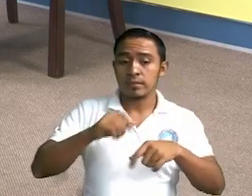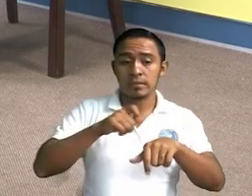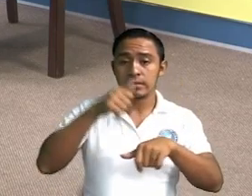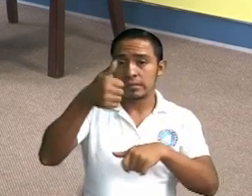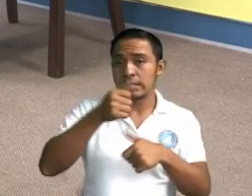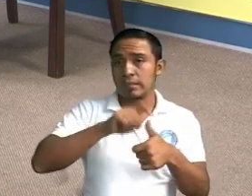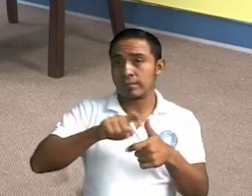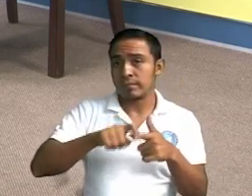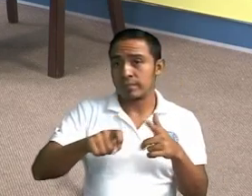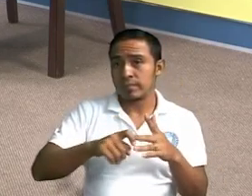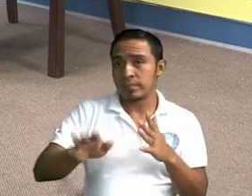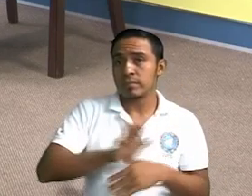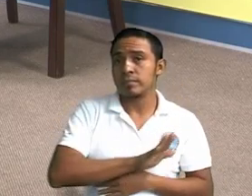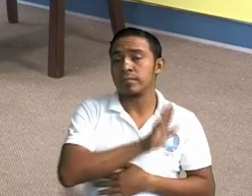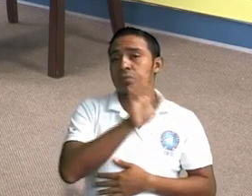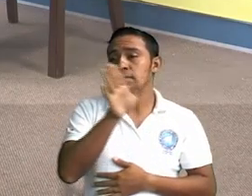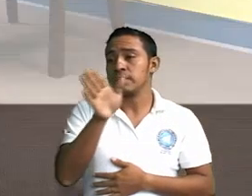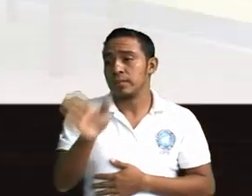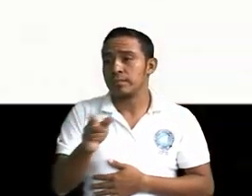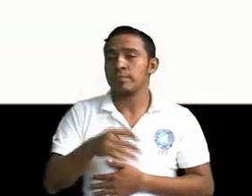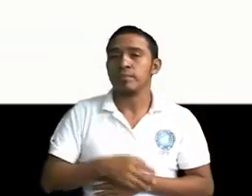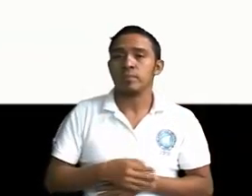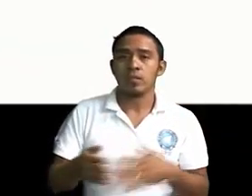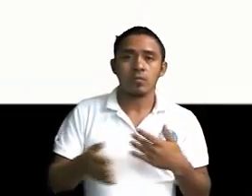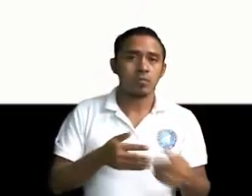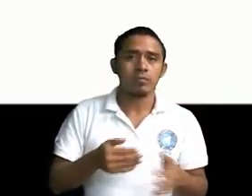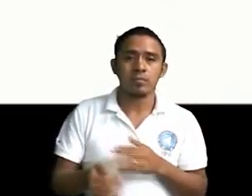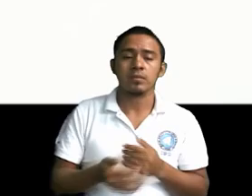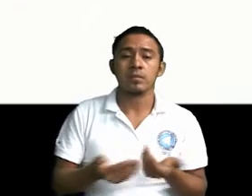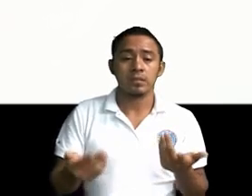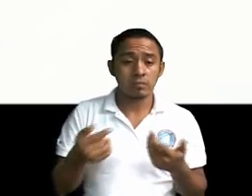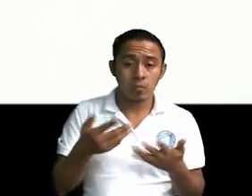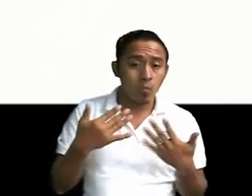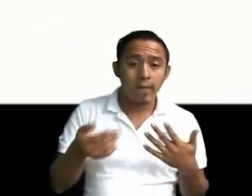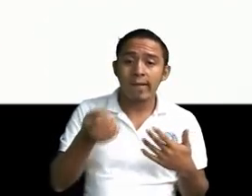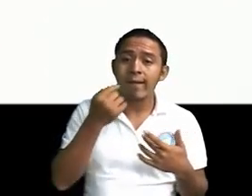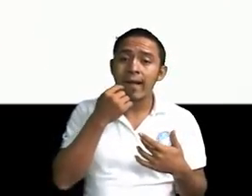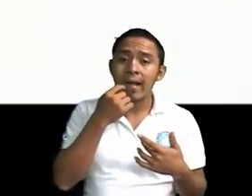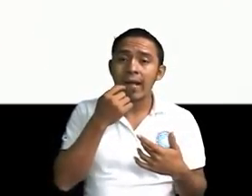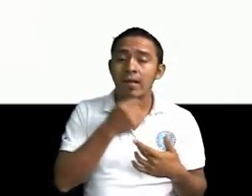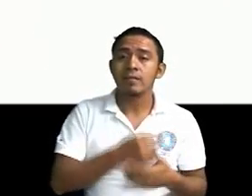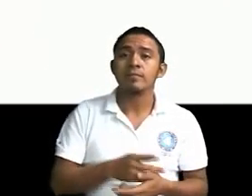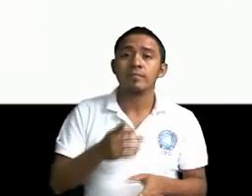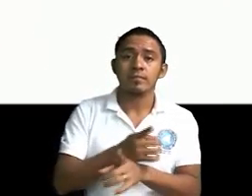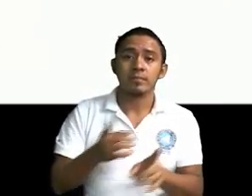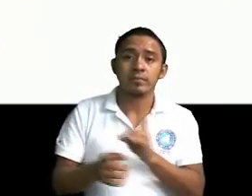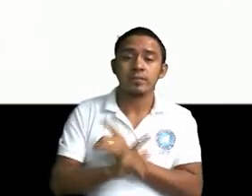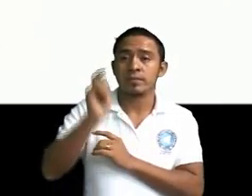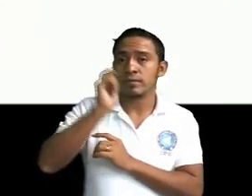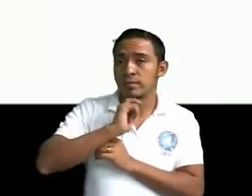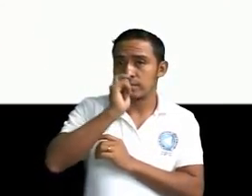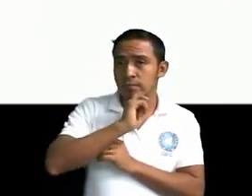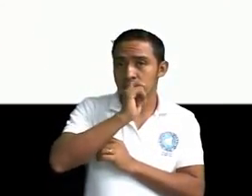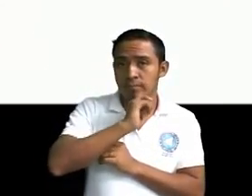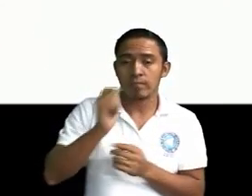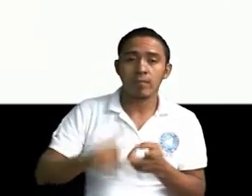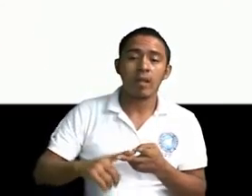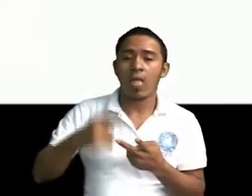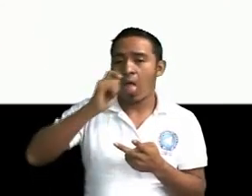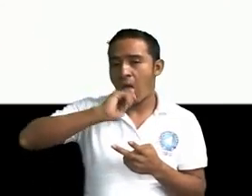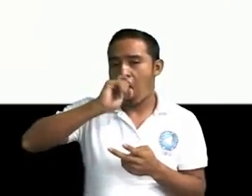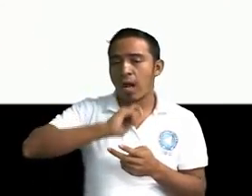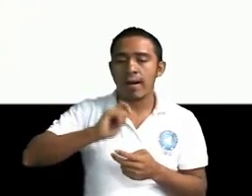y uno debe enseñar aunque no tengan diente uno le enseña como debe de ser la limpieza de la lengua